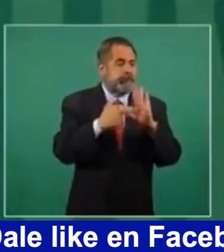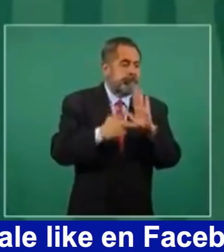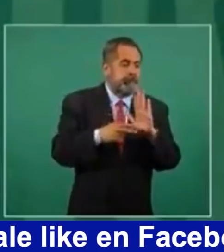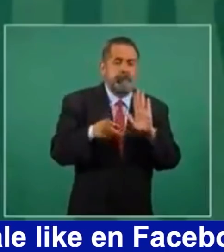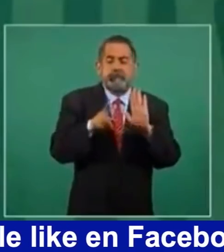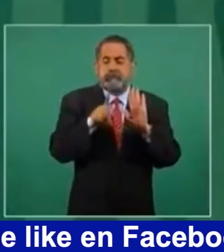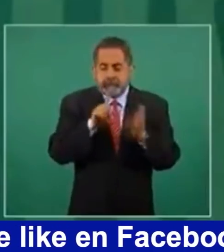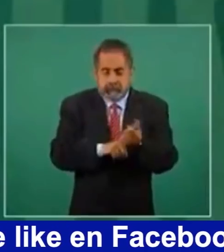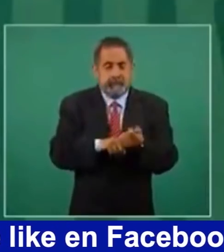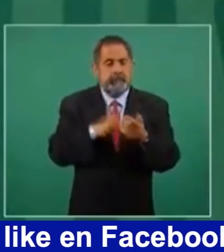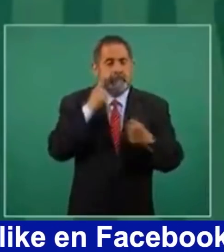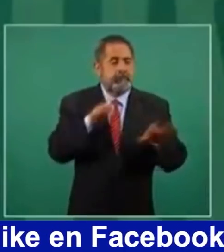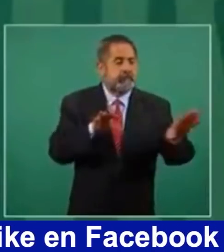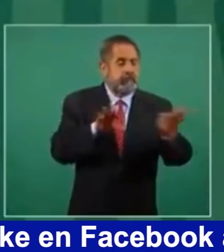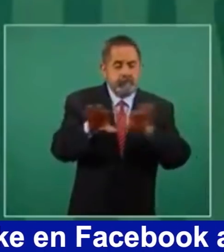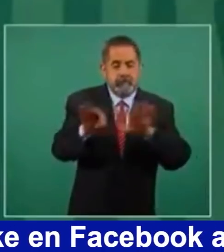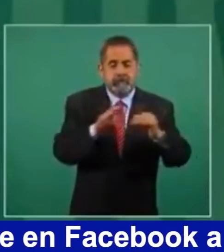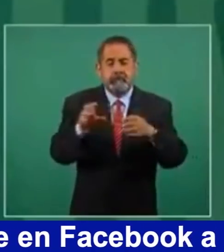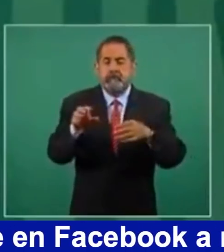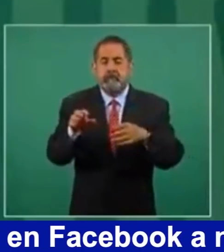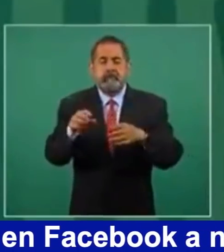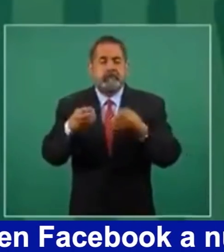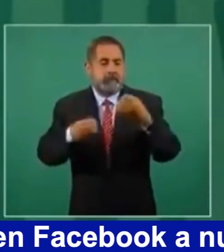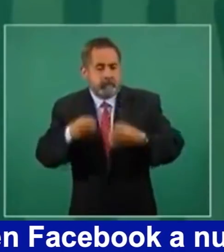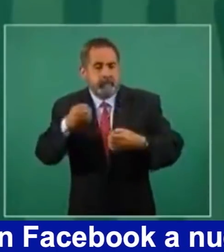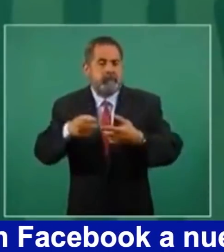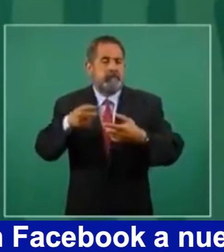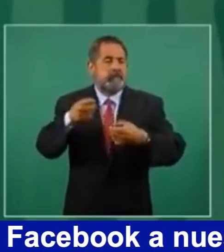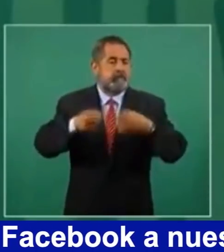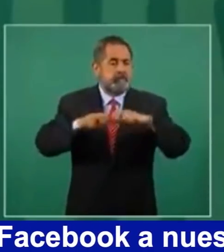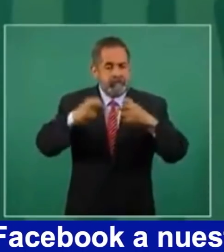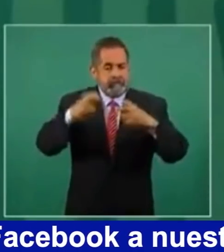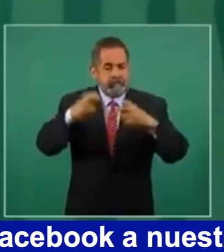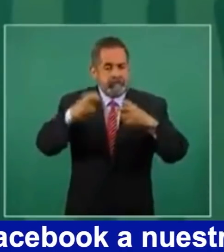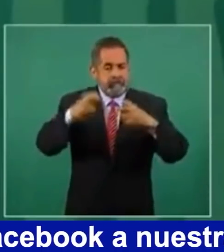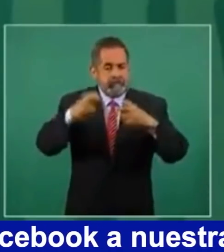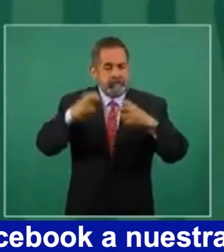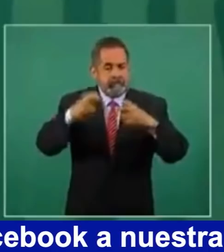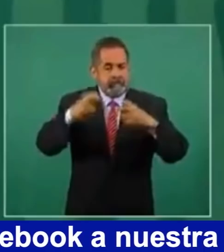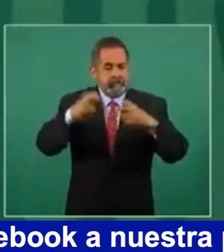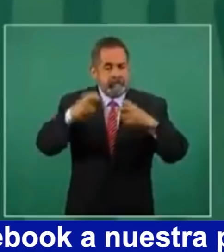la elección de jueces, de magistrados, de ministros.